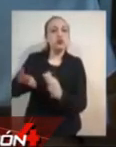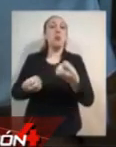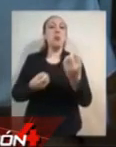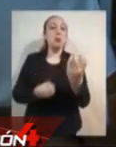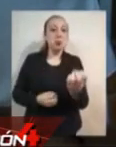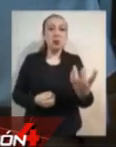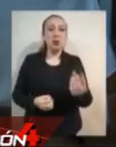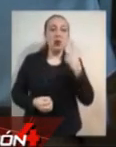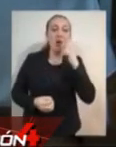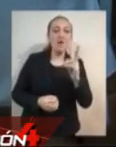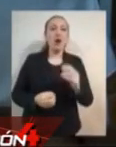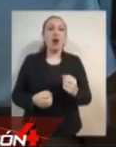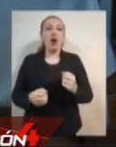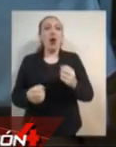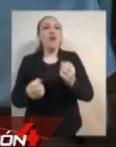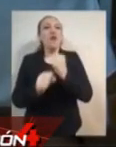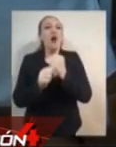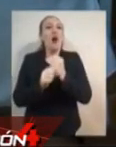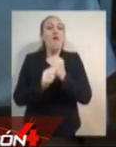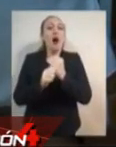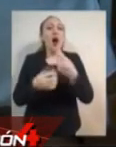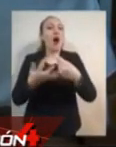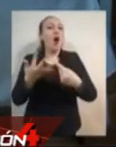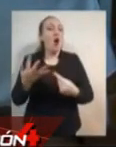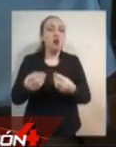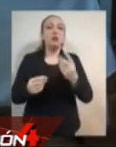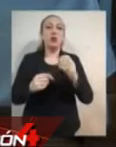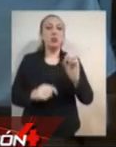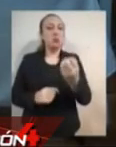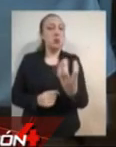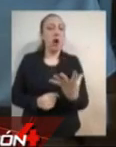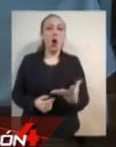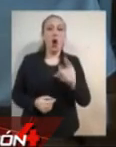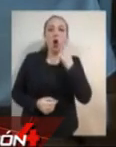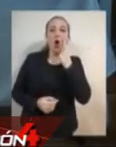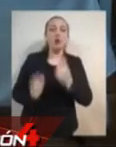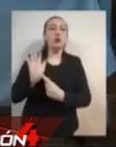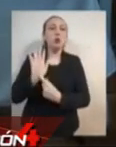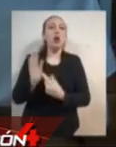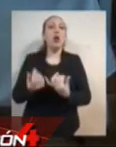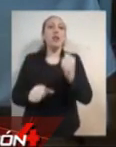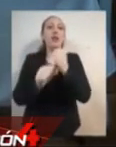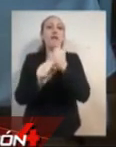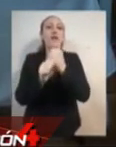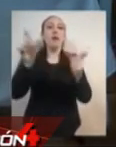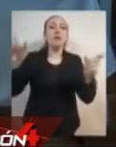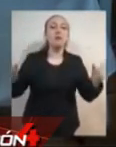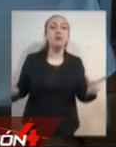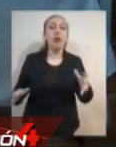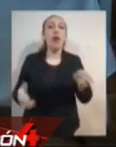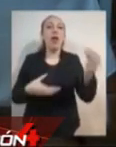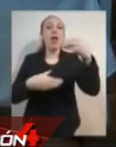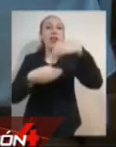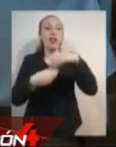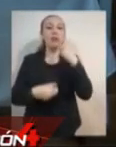en logística y en equipamiento, y bueno, en esto también el reconocimiento a los trabajadores municipales, recién se los mencionaba